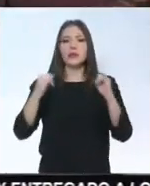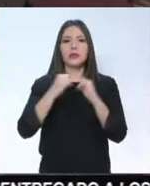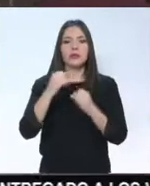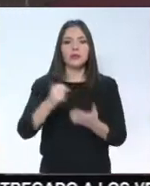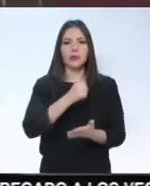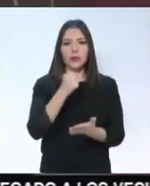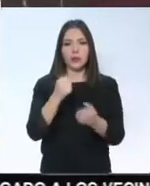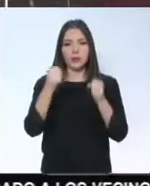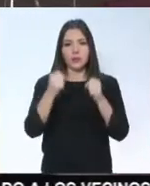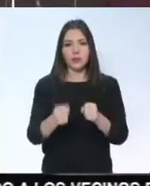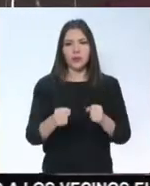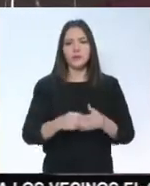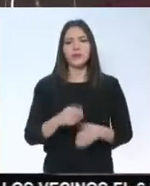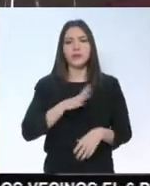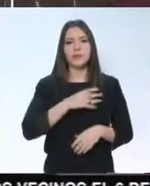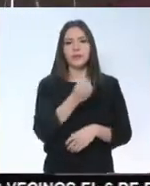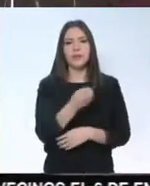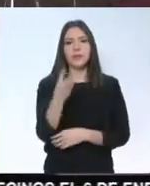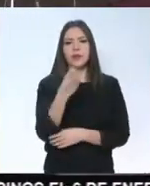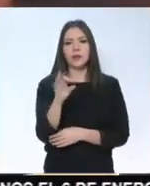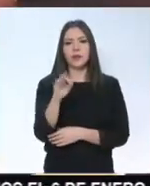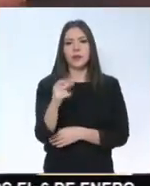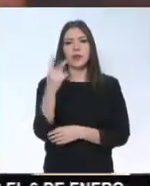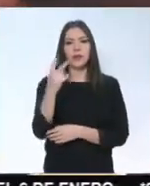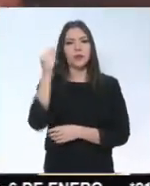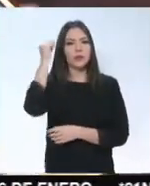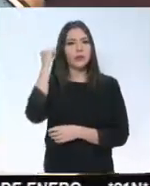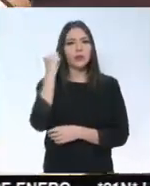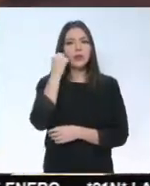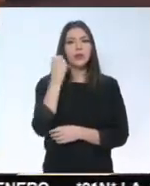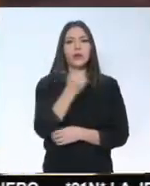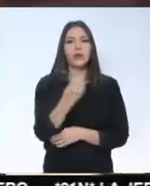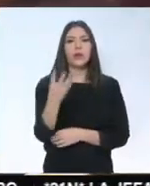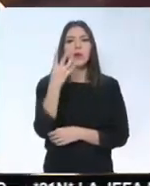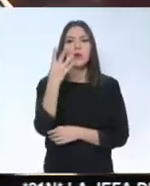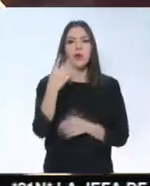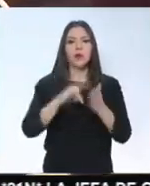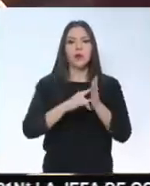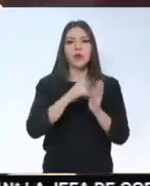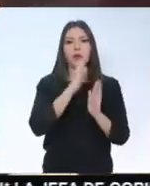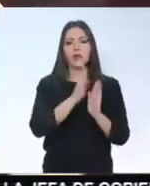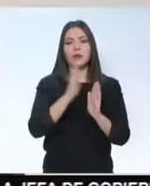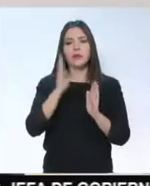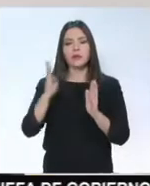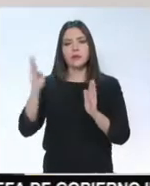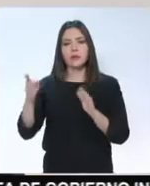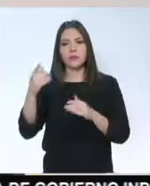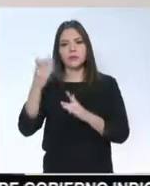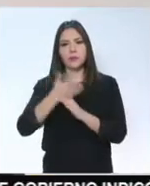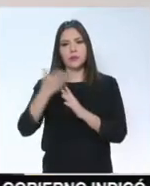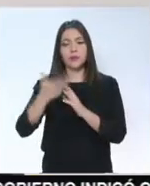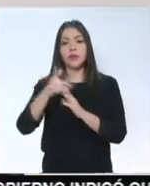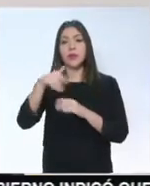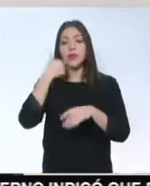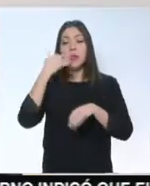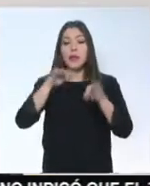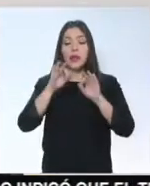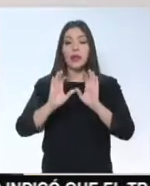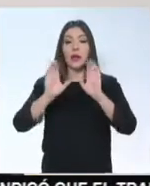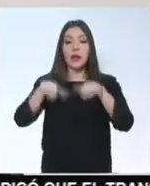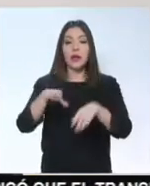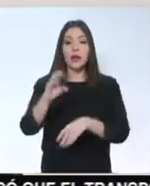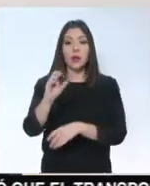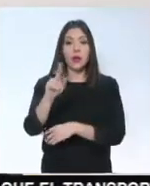con 342 operadores divididos en 4 turnos. Estos, para poder entrar a trabajar a Locatel, llevan una capacitación de 80